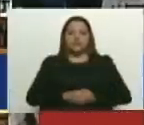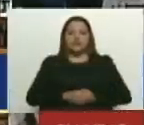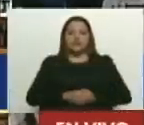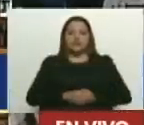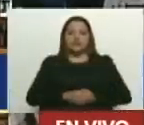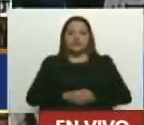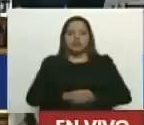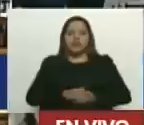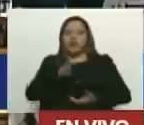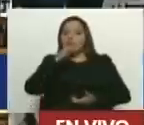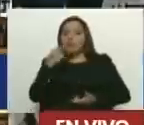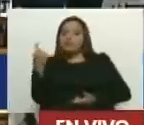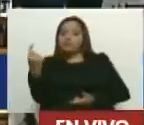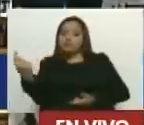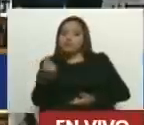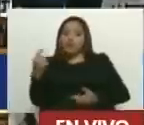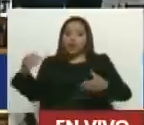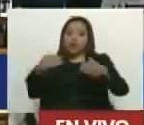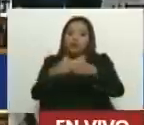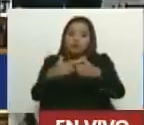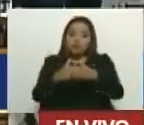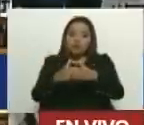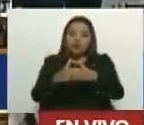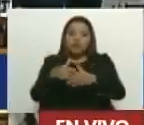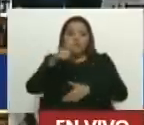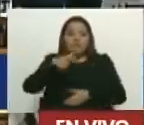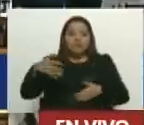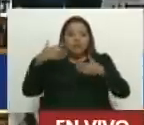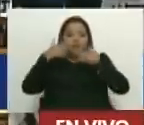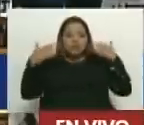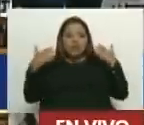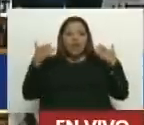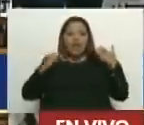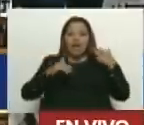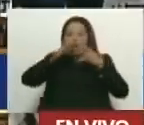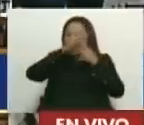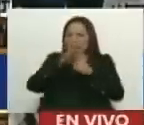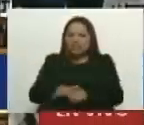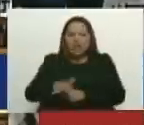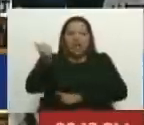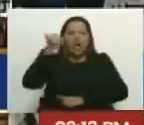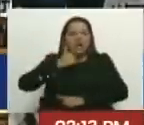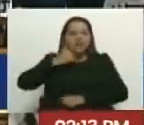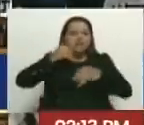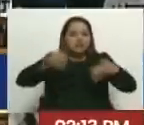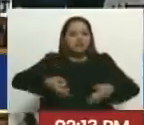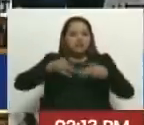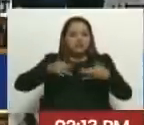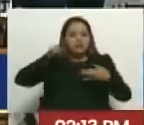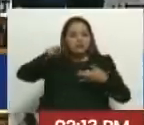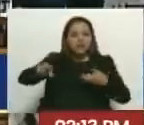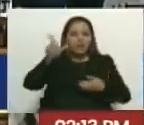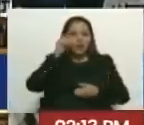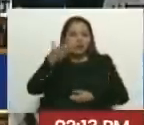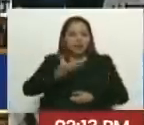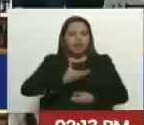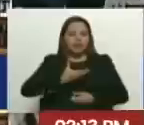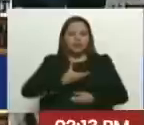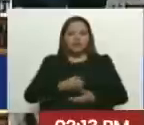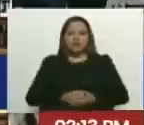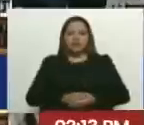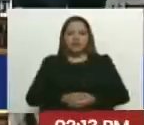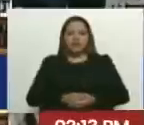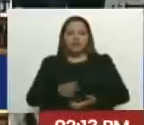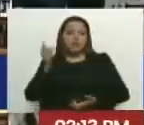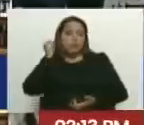vulnerable de la sociedad tigrense que no haya sido vejado, humillado, ultrajado por este sujeto.